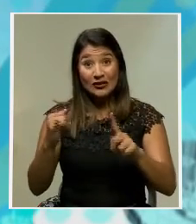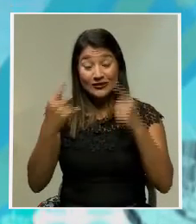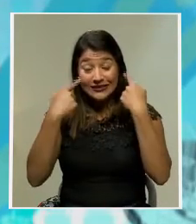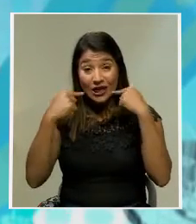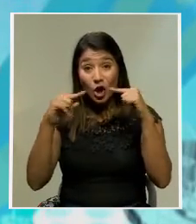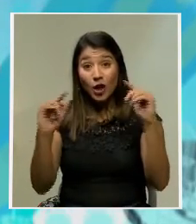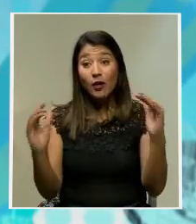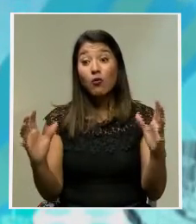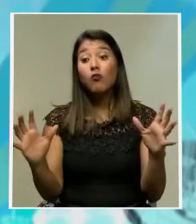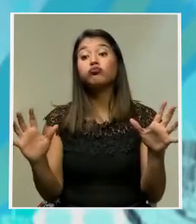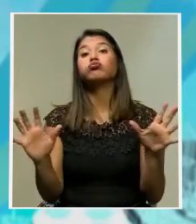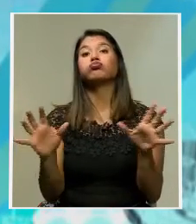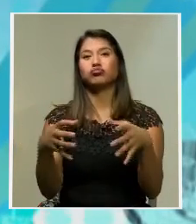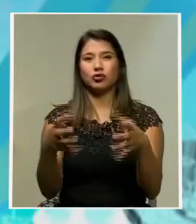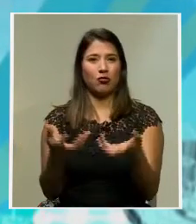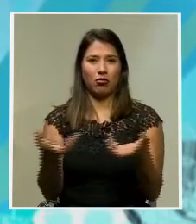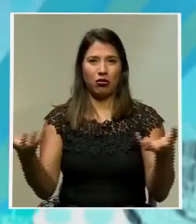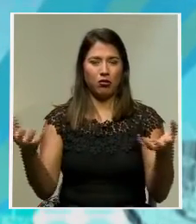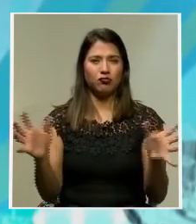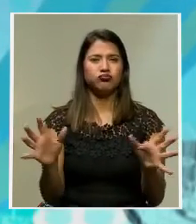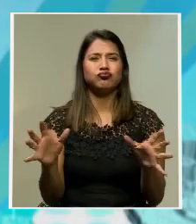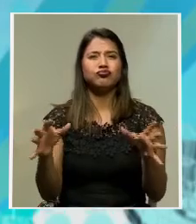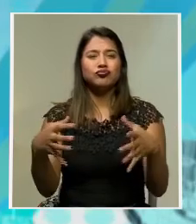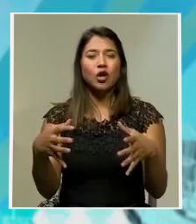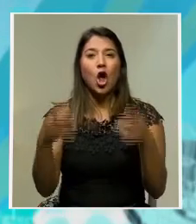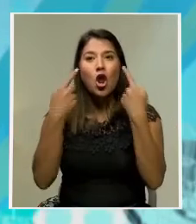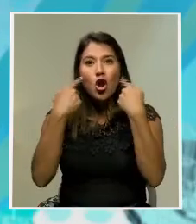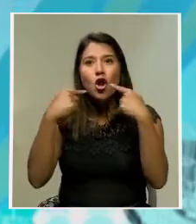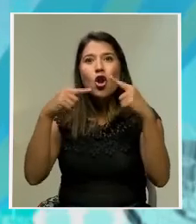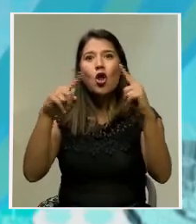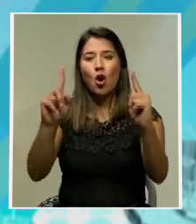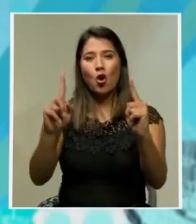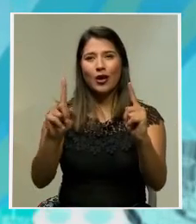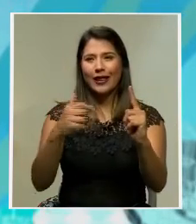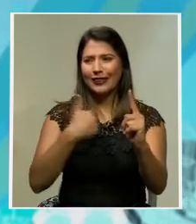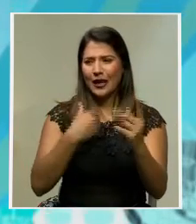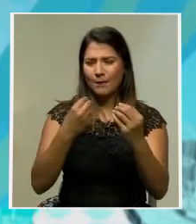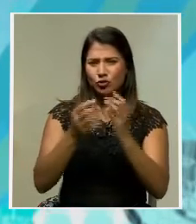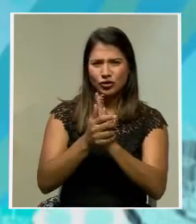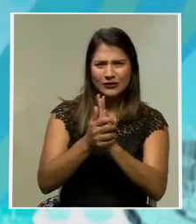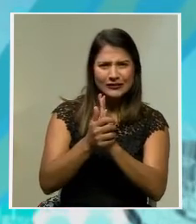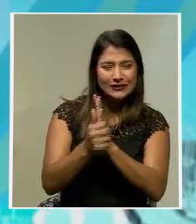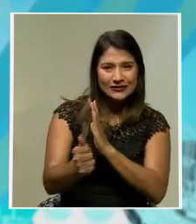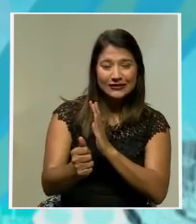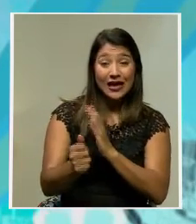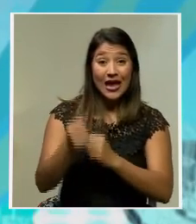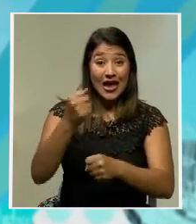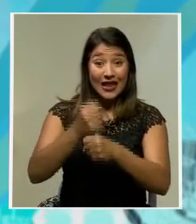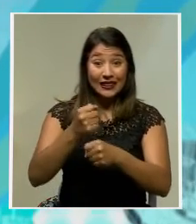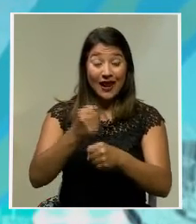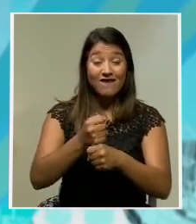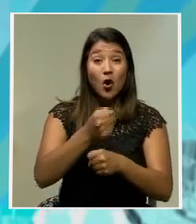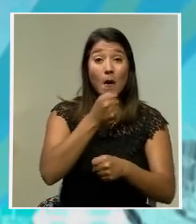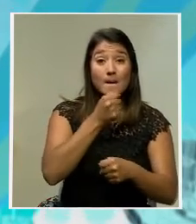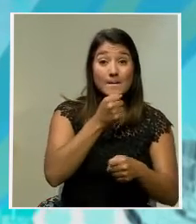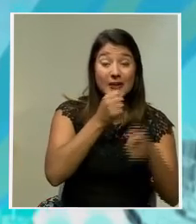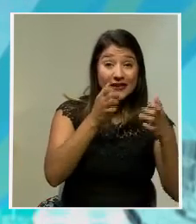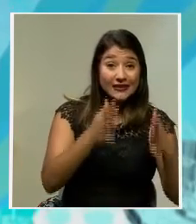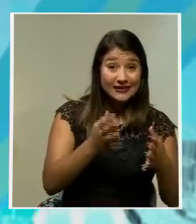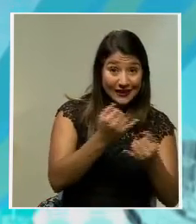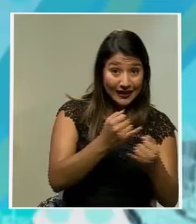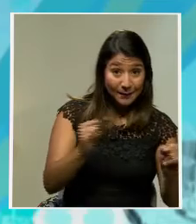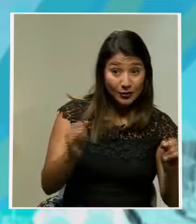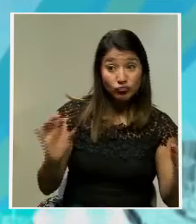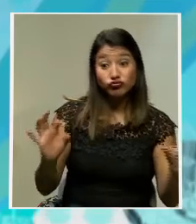arma un círculo virtuoso con una potencia increíble. El trabajo de la prensa independiente y el